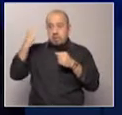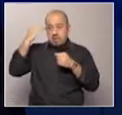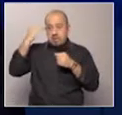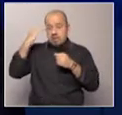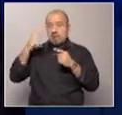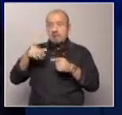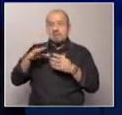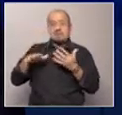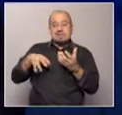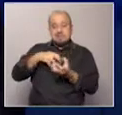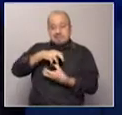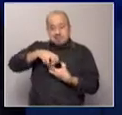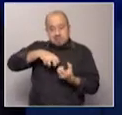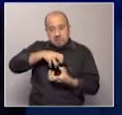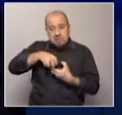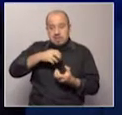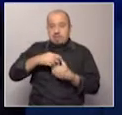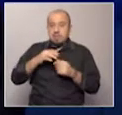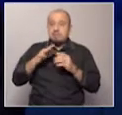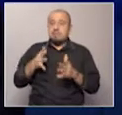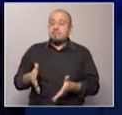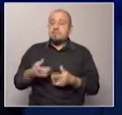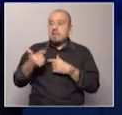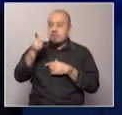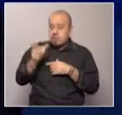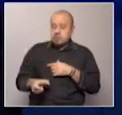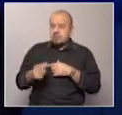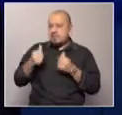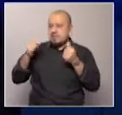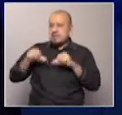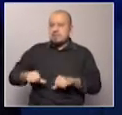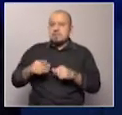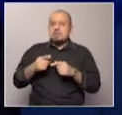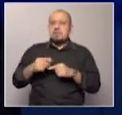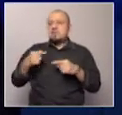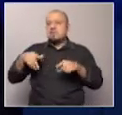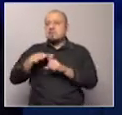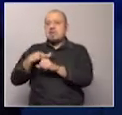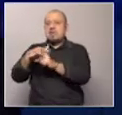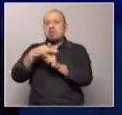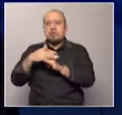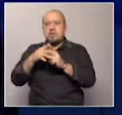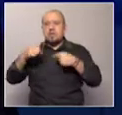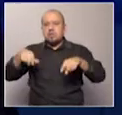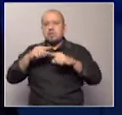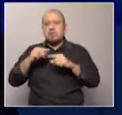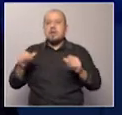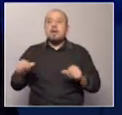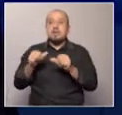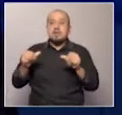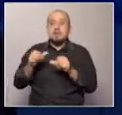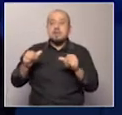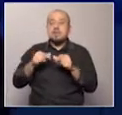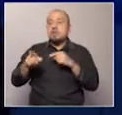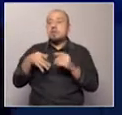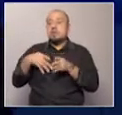explosivo en donde se daña una persona a persona daña a otros se da hay en la sociedad filtrar esos mecanismos es el